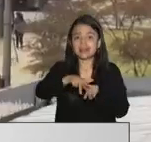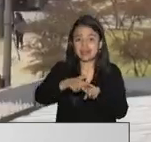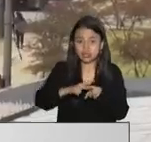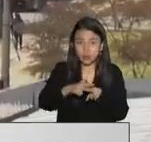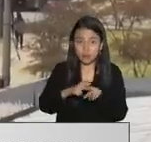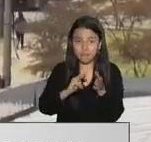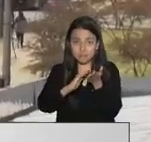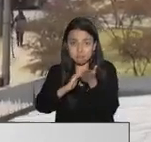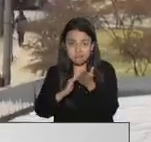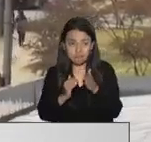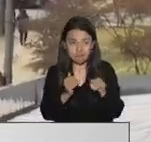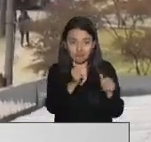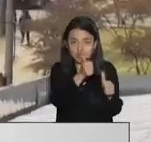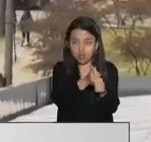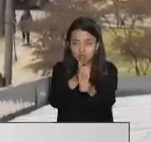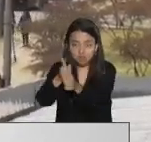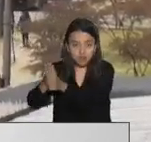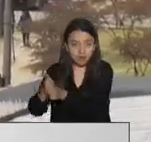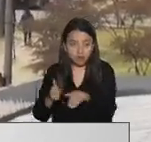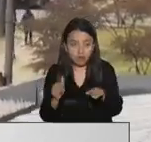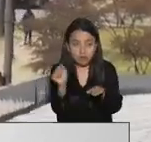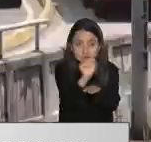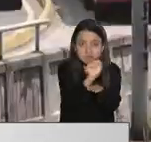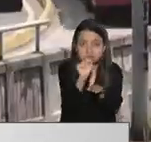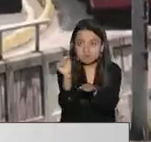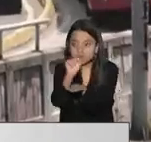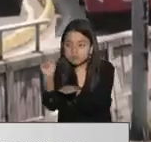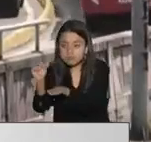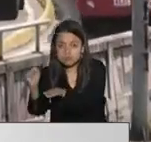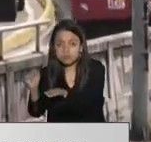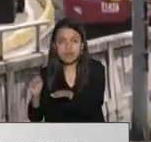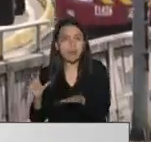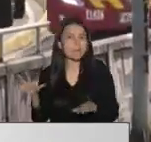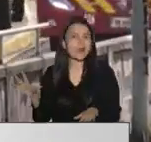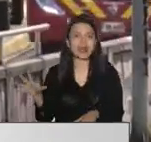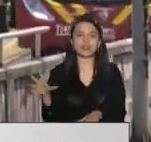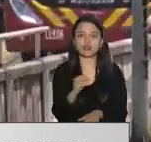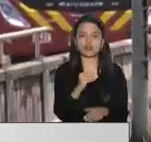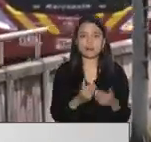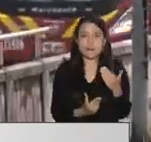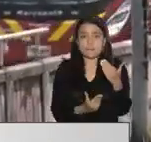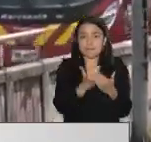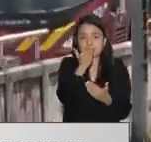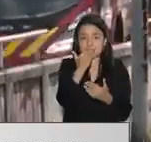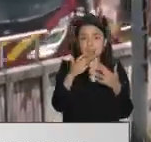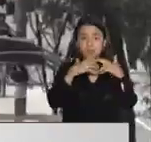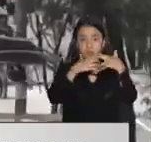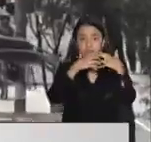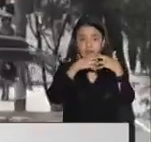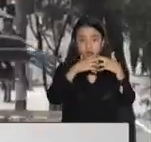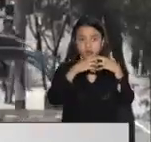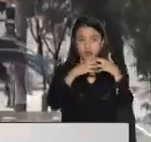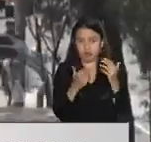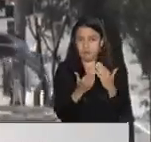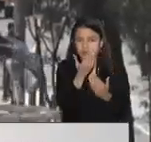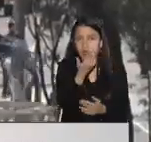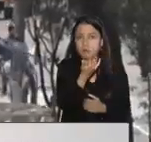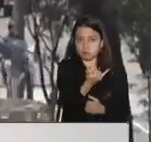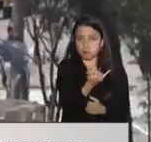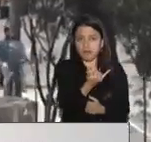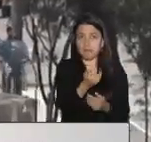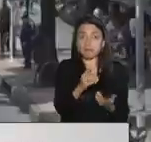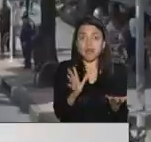vehículo. Aunque inicialmente será un piloto con camiones, la apuesta del distrito es clasificar todos los vehículos que circulan en